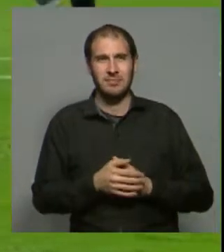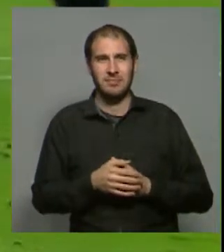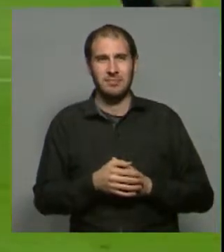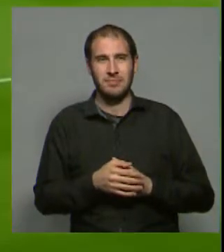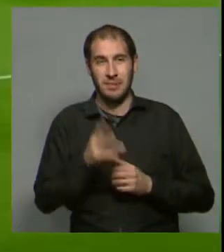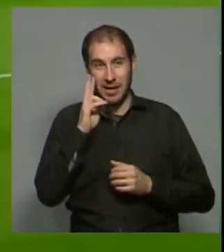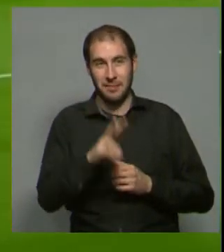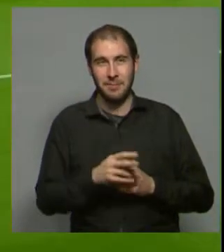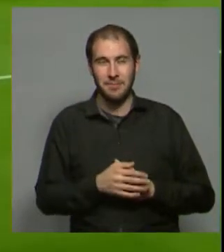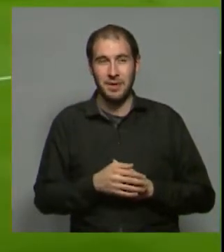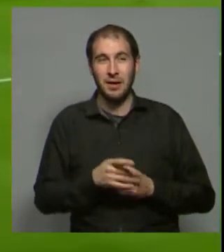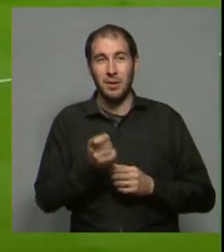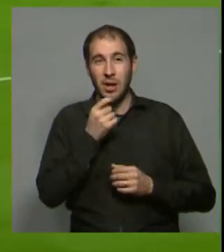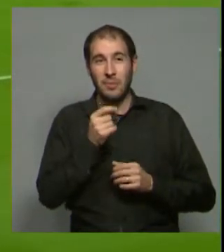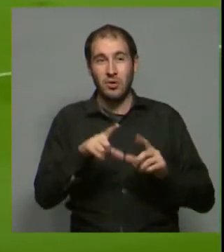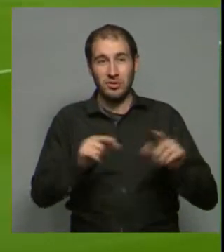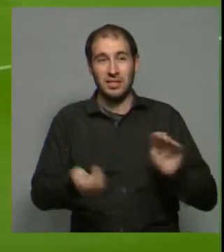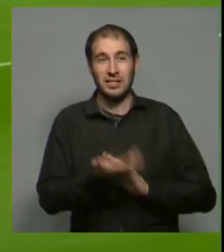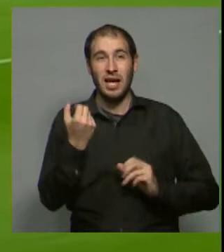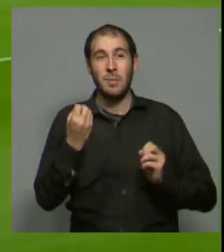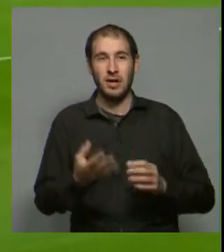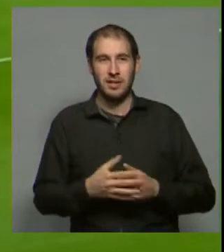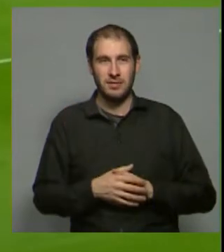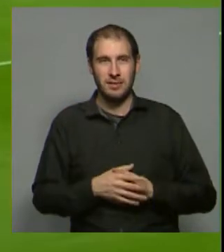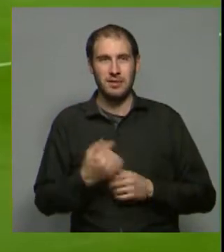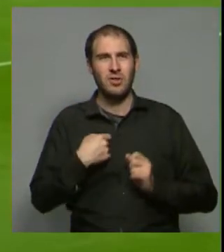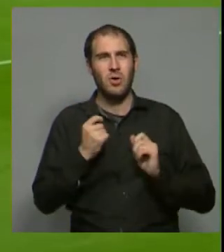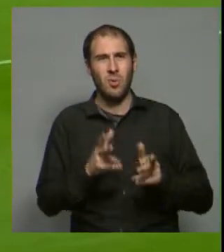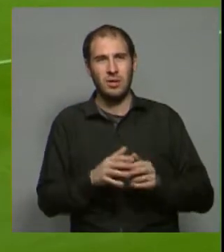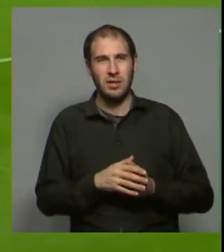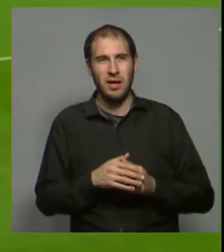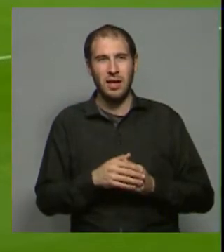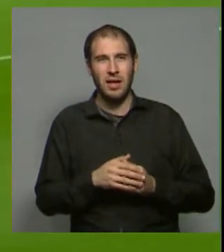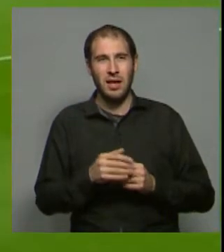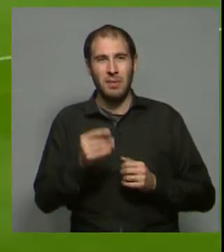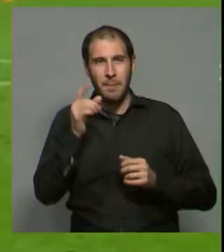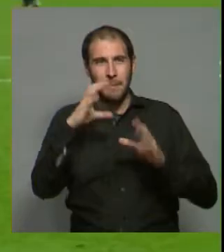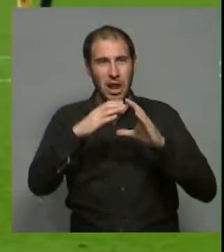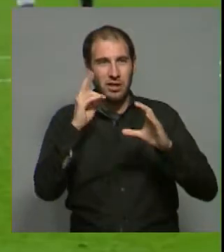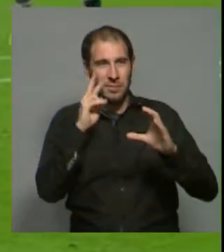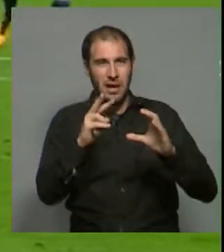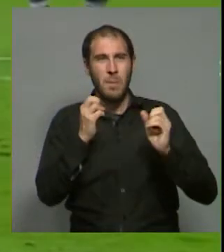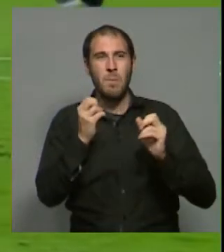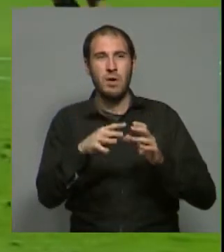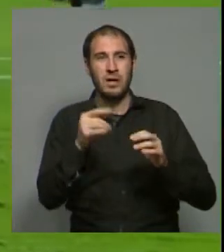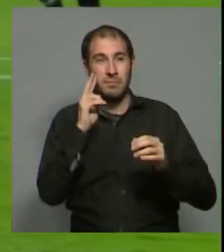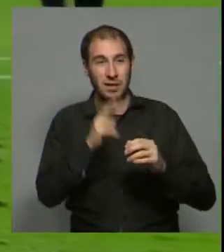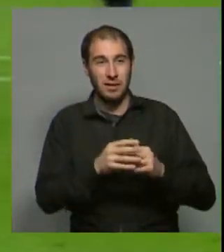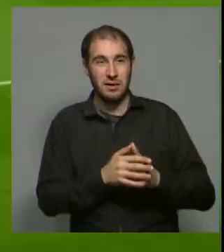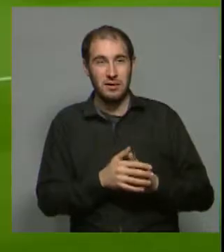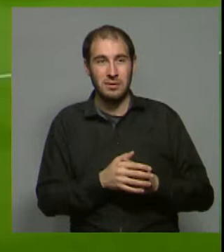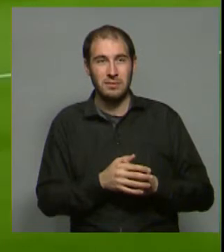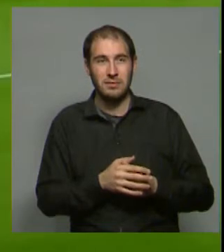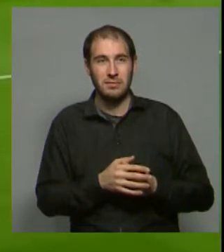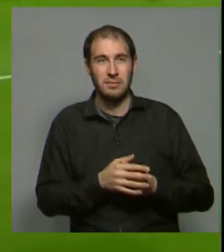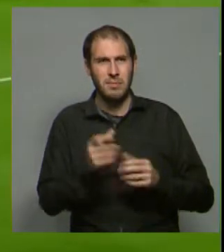la, miren, si podemos sacar el zócalo, porque yo te digo, tratá de no sacarle la vista a la pelota porque te puede llegar a pasar esto. A ver.